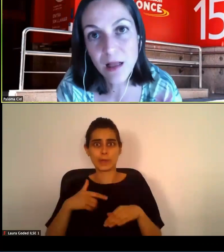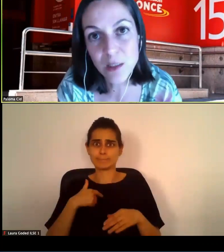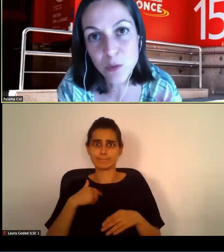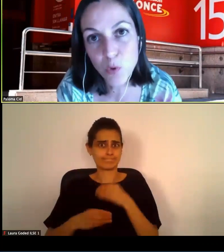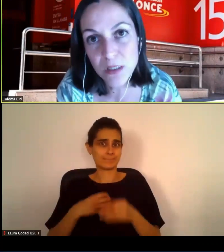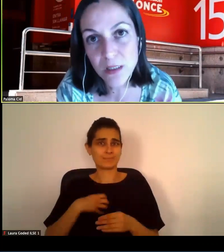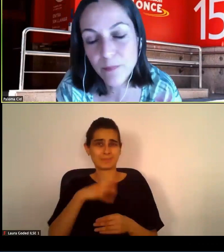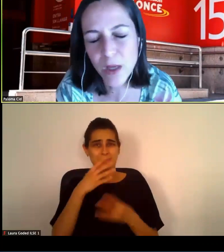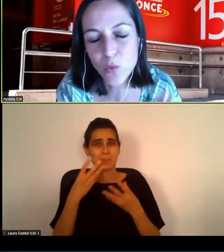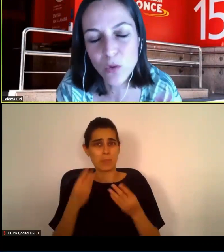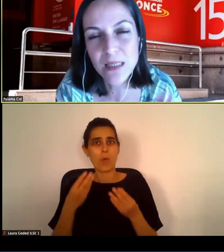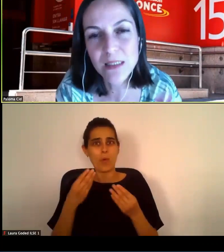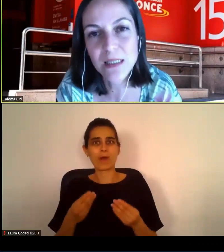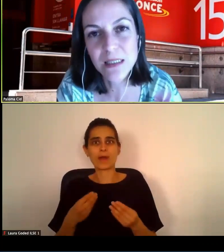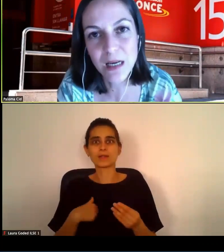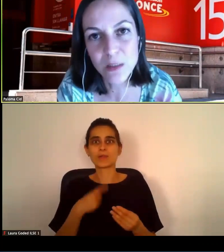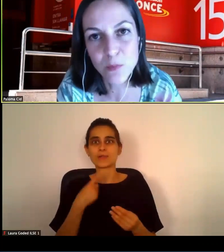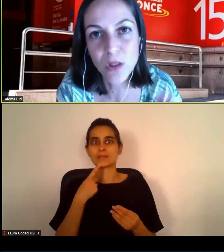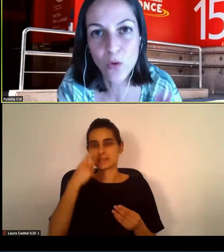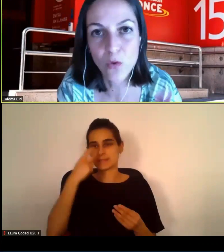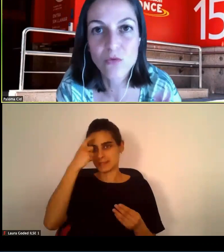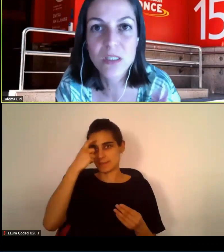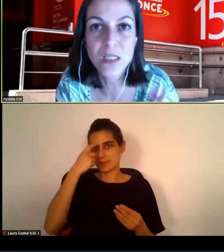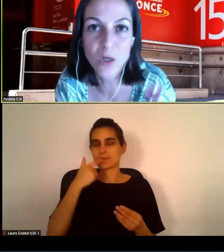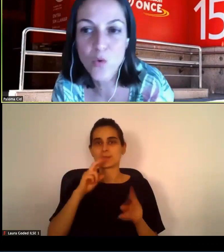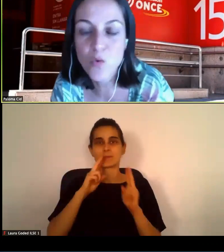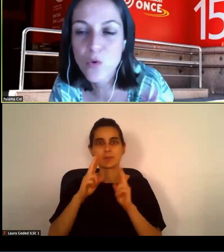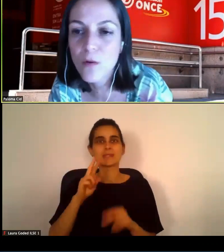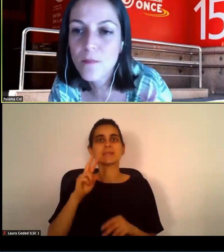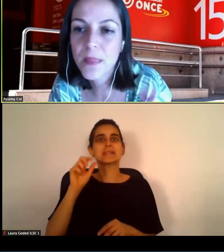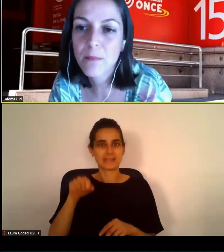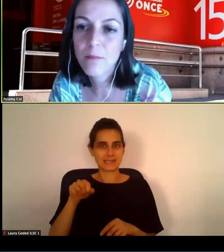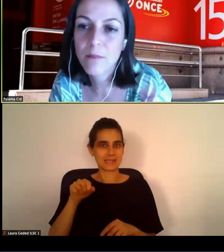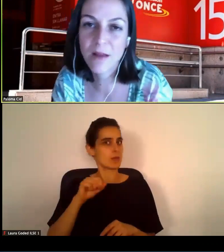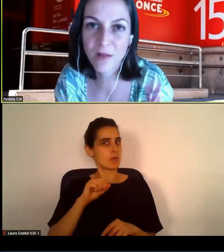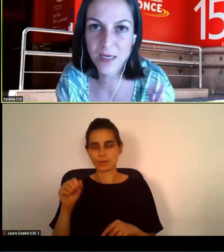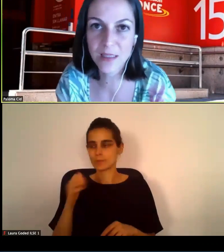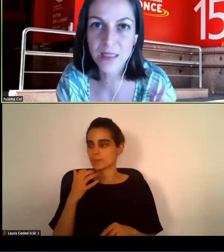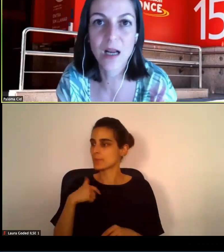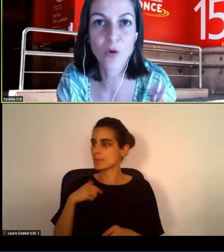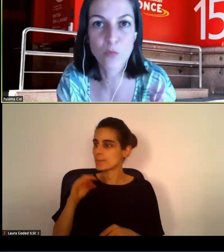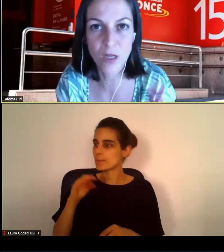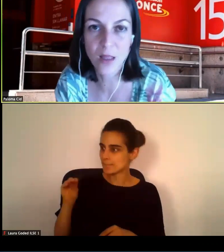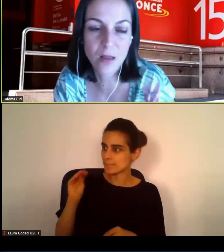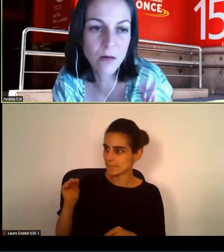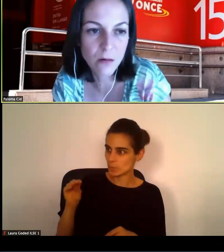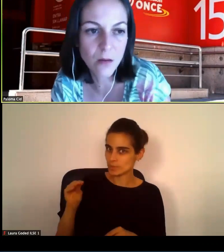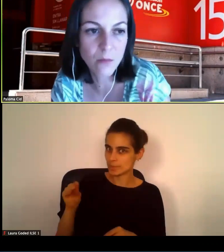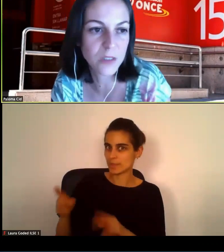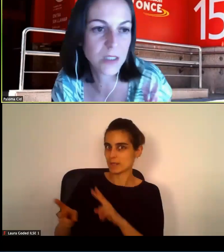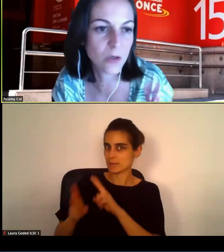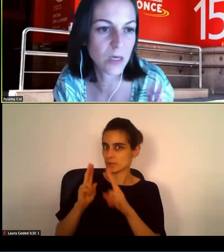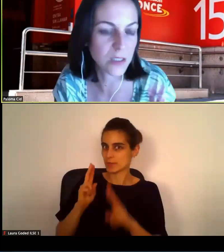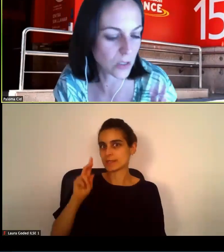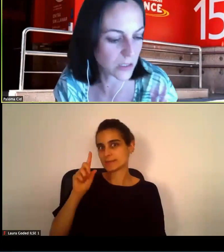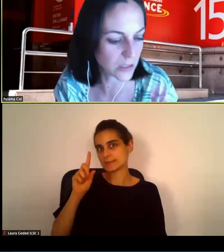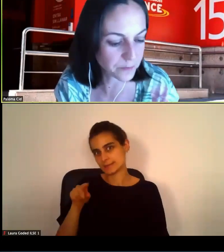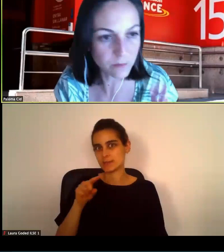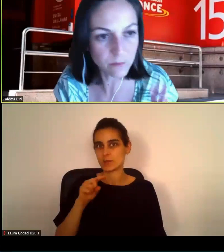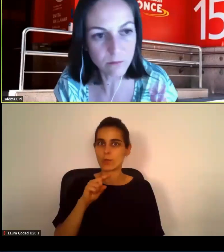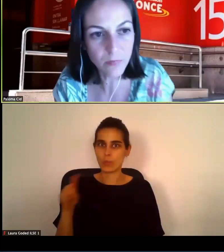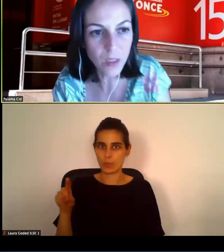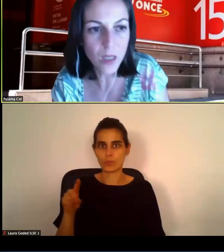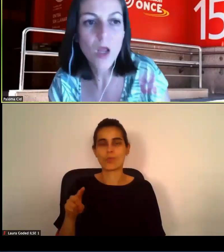hacer preguntas que se respondan con un sí y con un no van a facilitar la comunicación en muchas ocasiones.